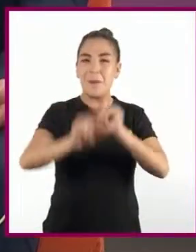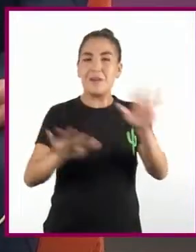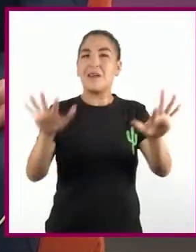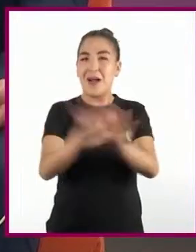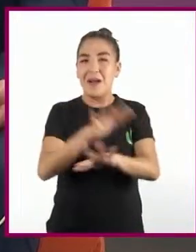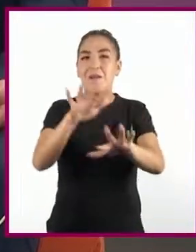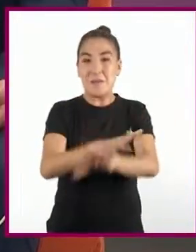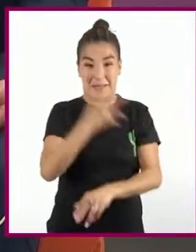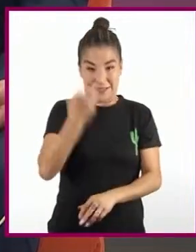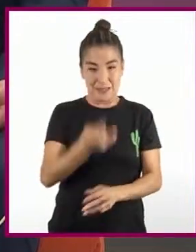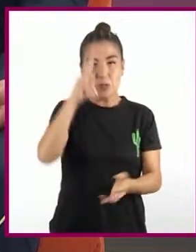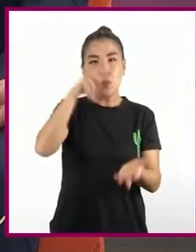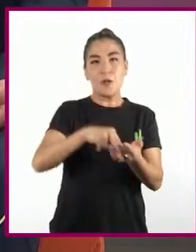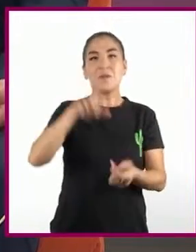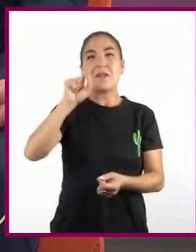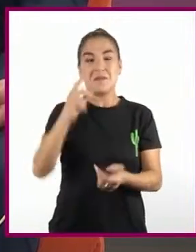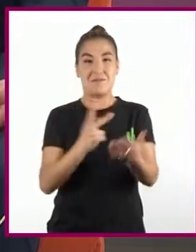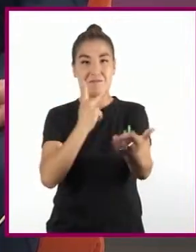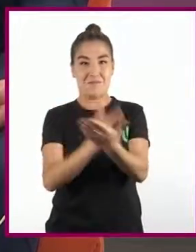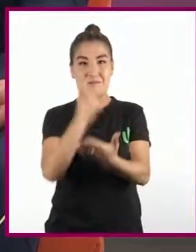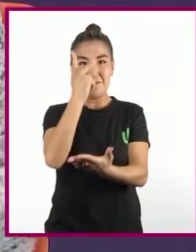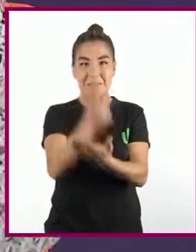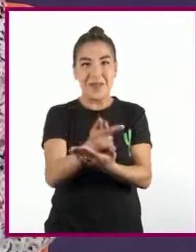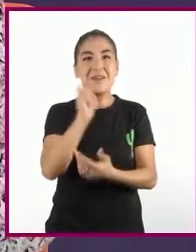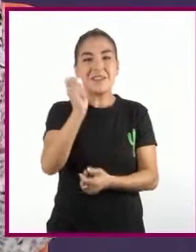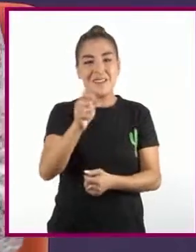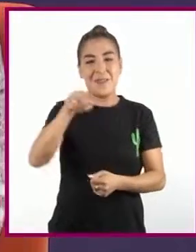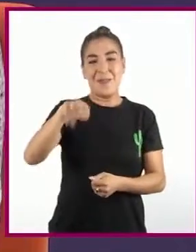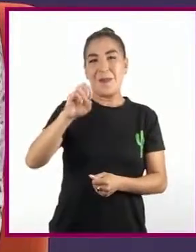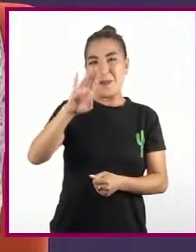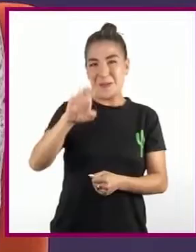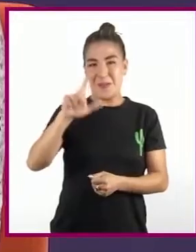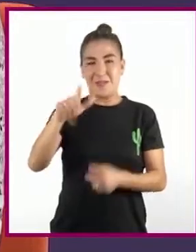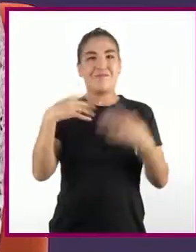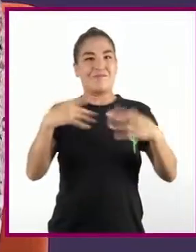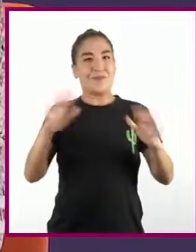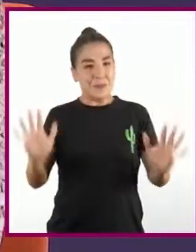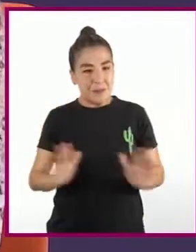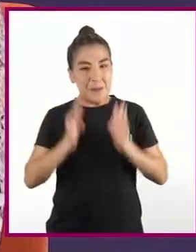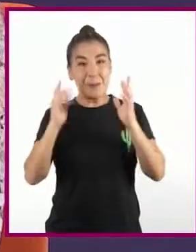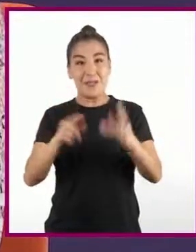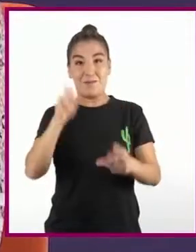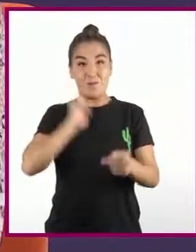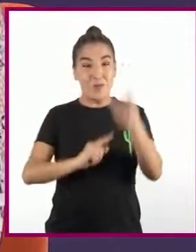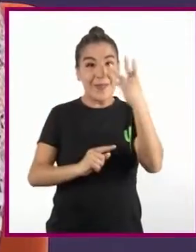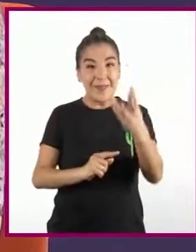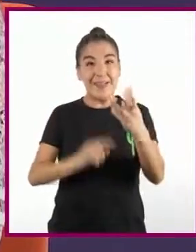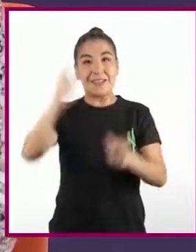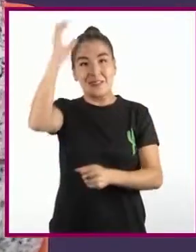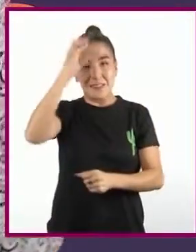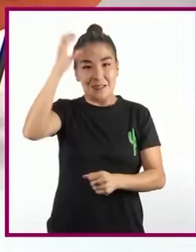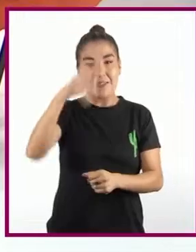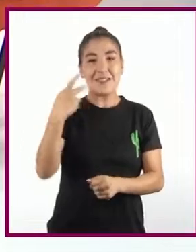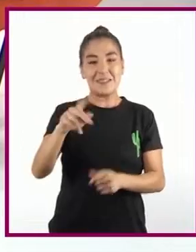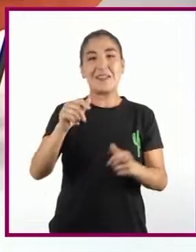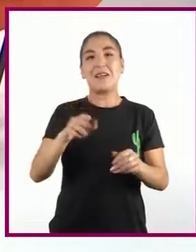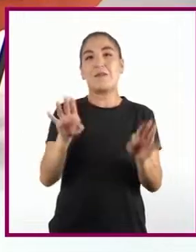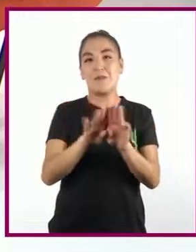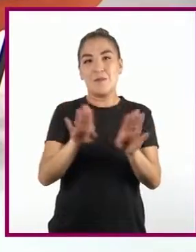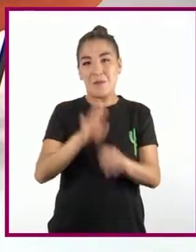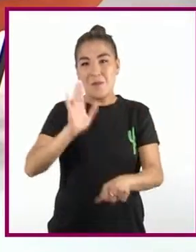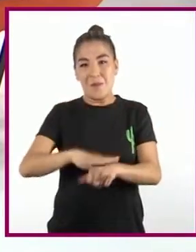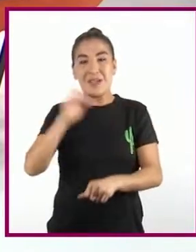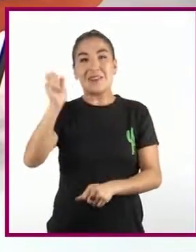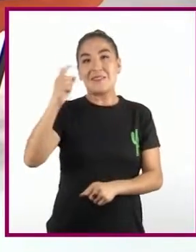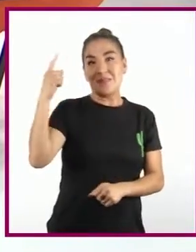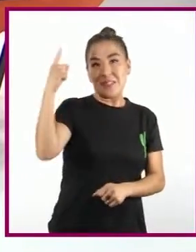año, la verdad es que los premios Nobel nos dieron la sorpresa de que 3 científicas en el área, ahora sí que las áreas duras, las